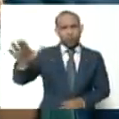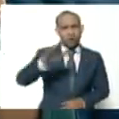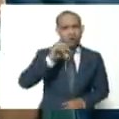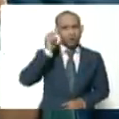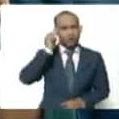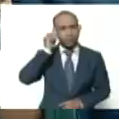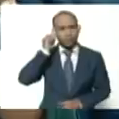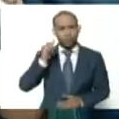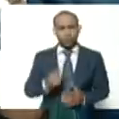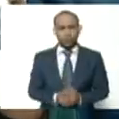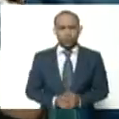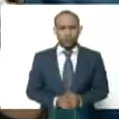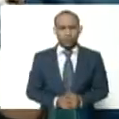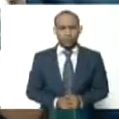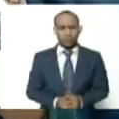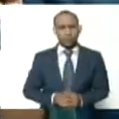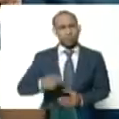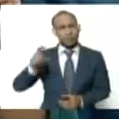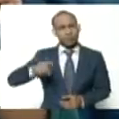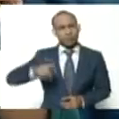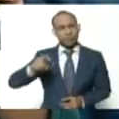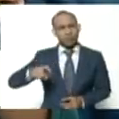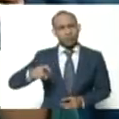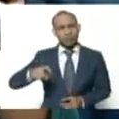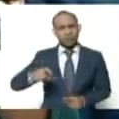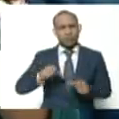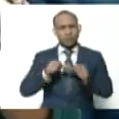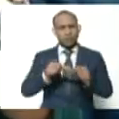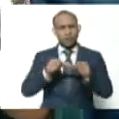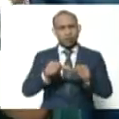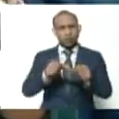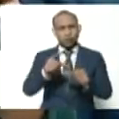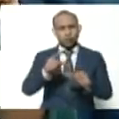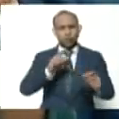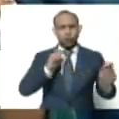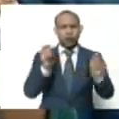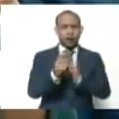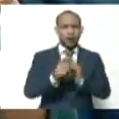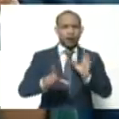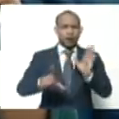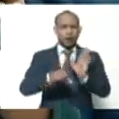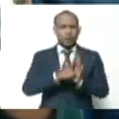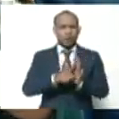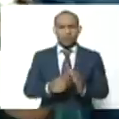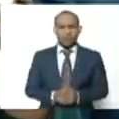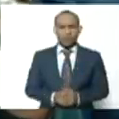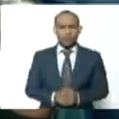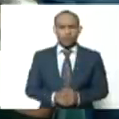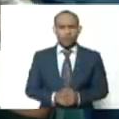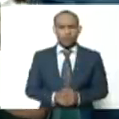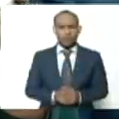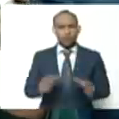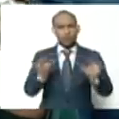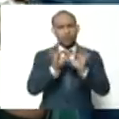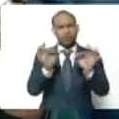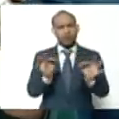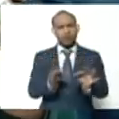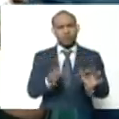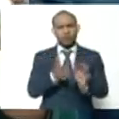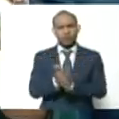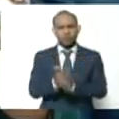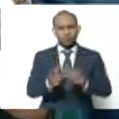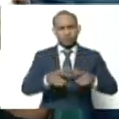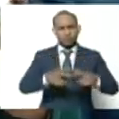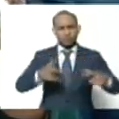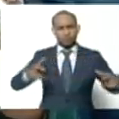era pues una necesidad el avanzar en esta reforma, puesto que en la medida en que se agudiza